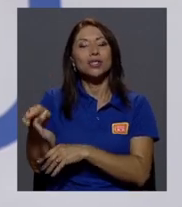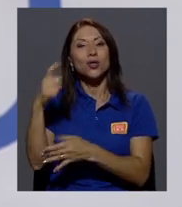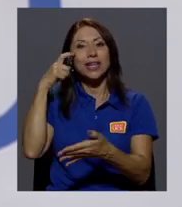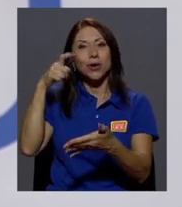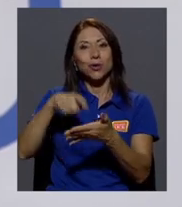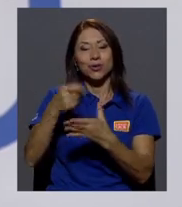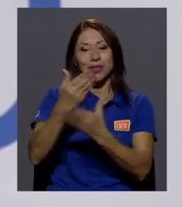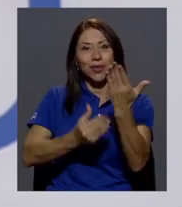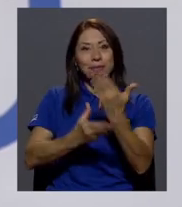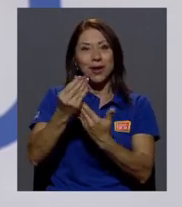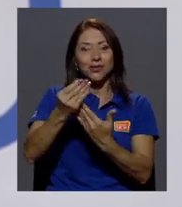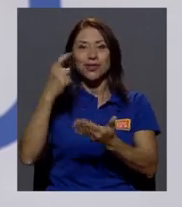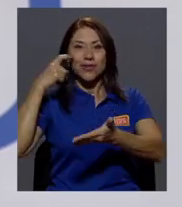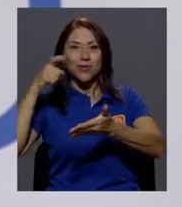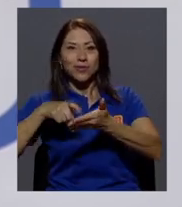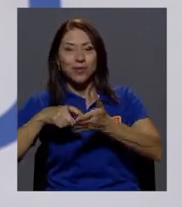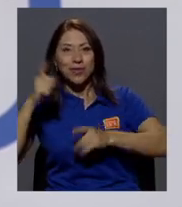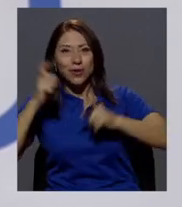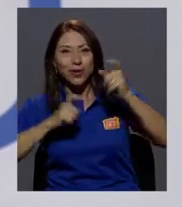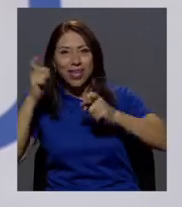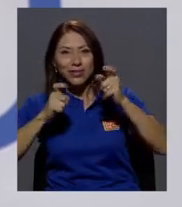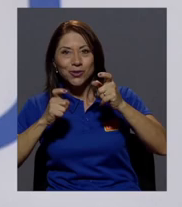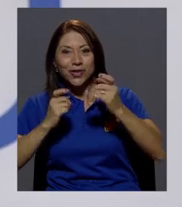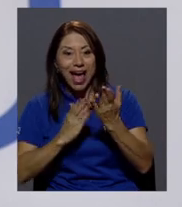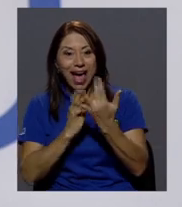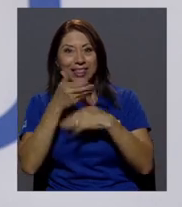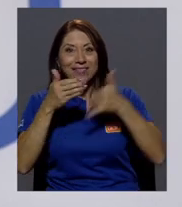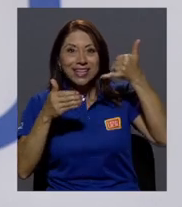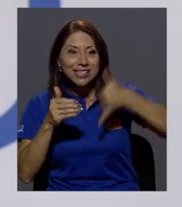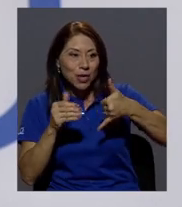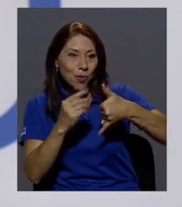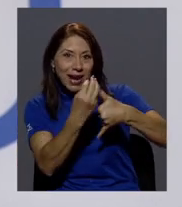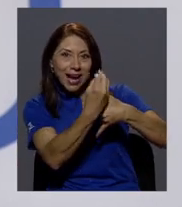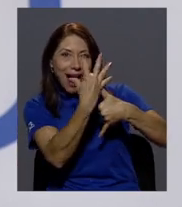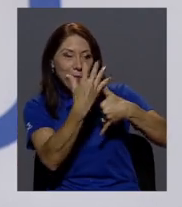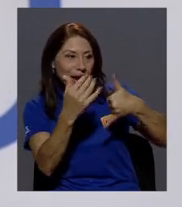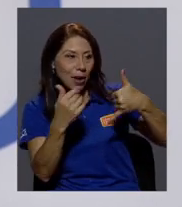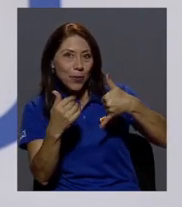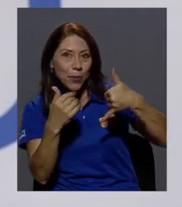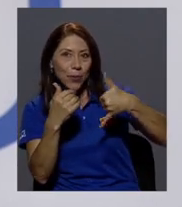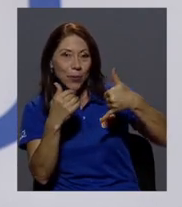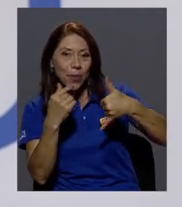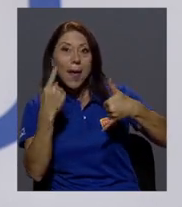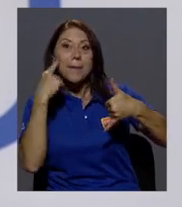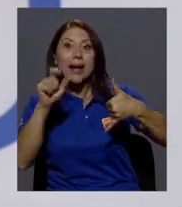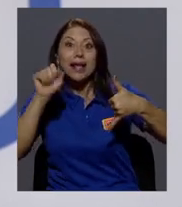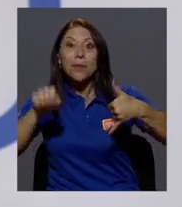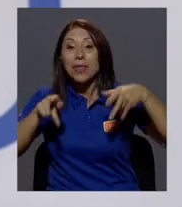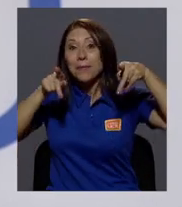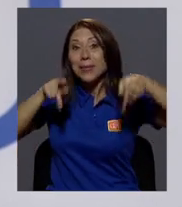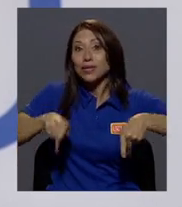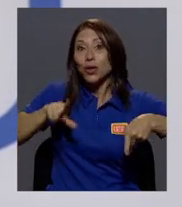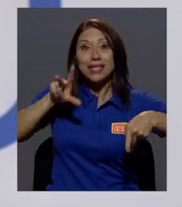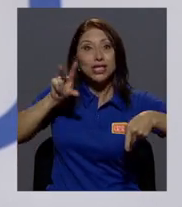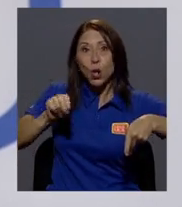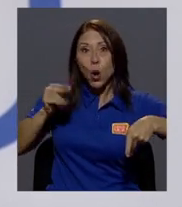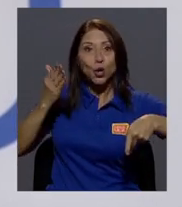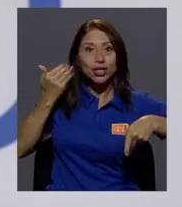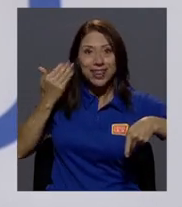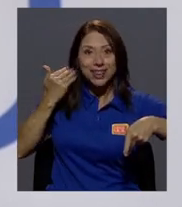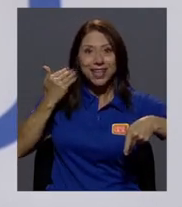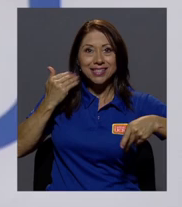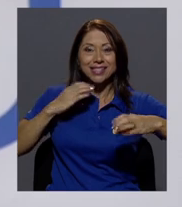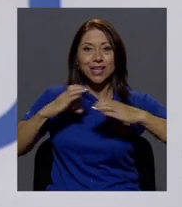de los gestos por medio de la cámara del celular que va a servir para que se dé una comunicación entre personas no oyentes